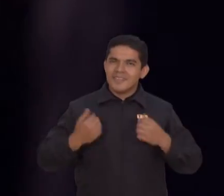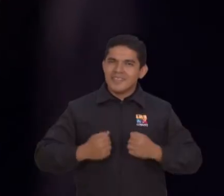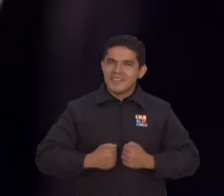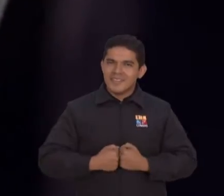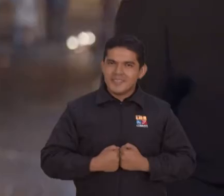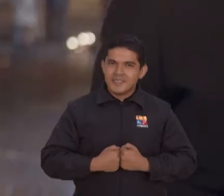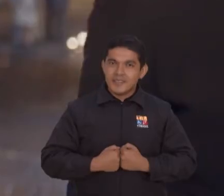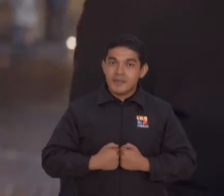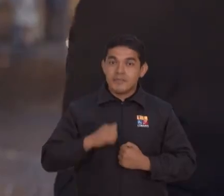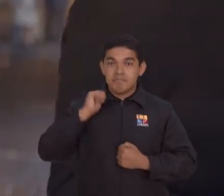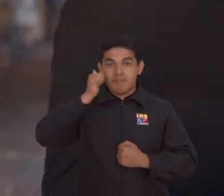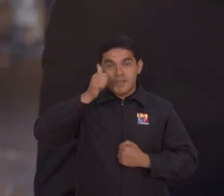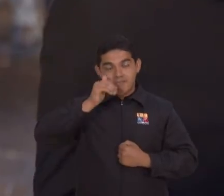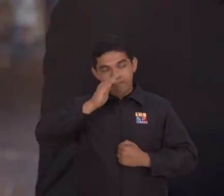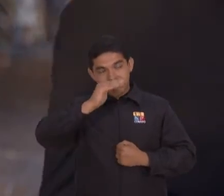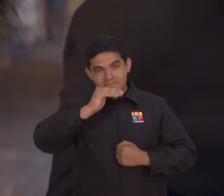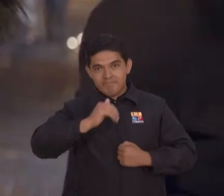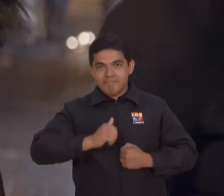Hasta mañana.